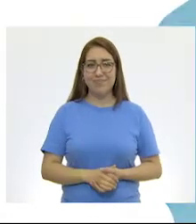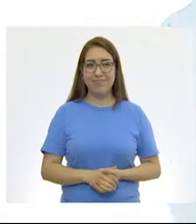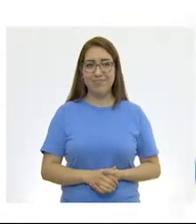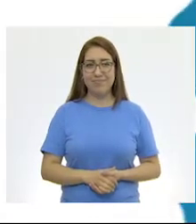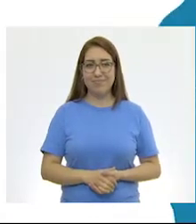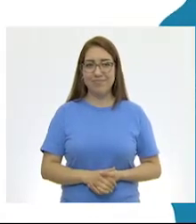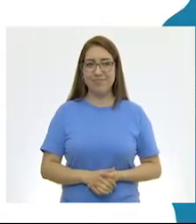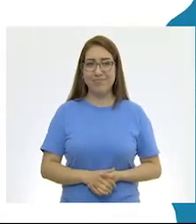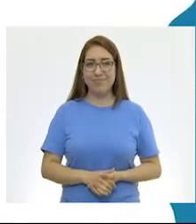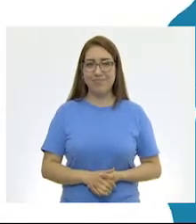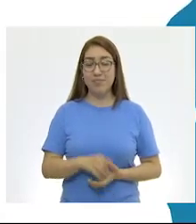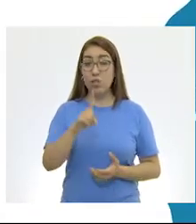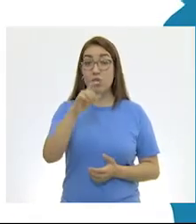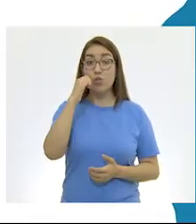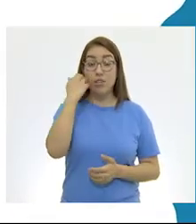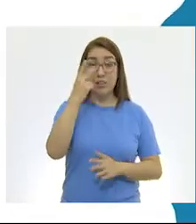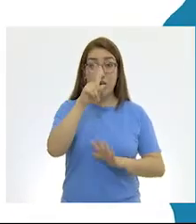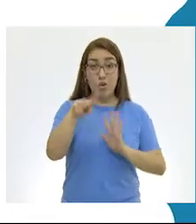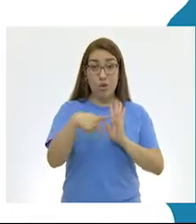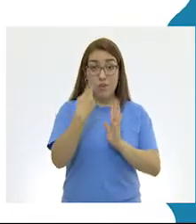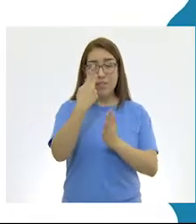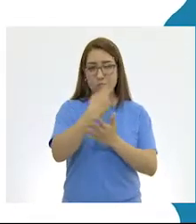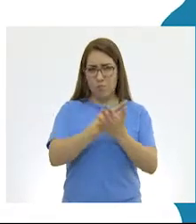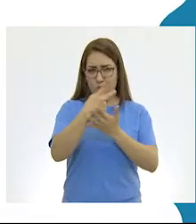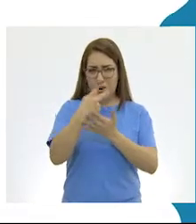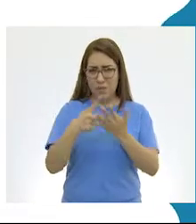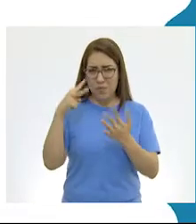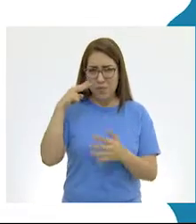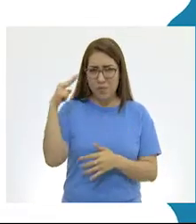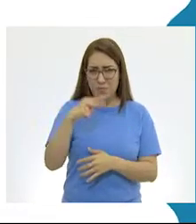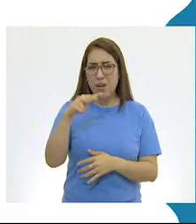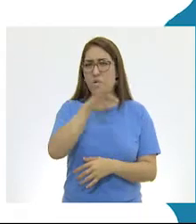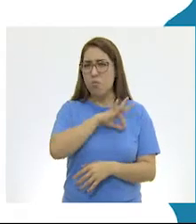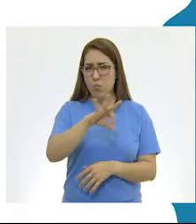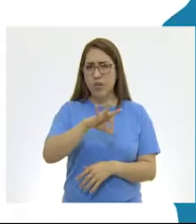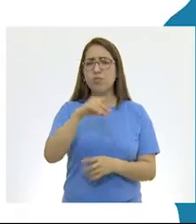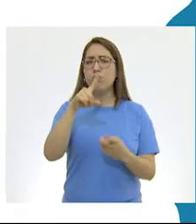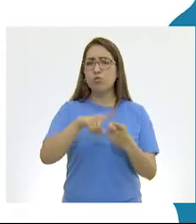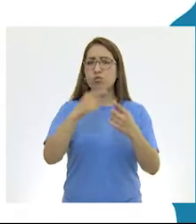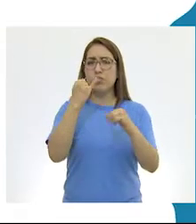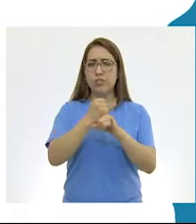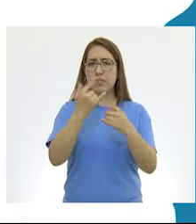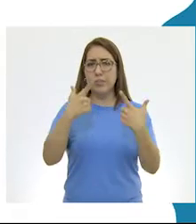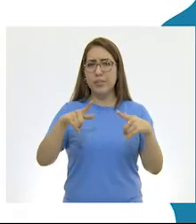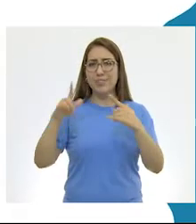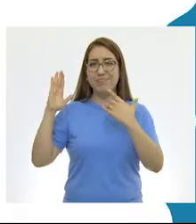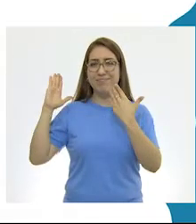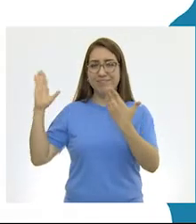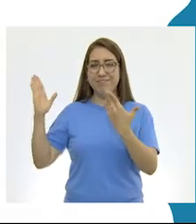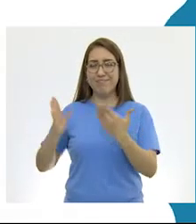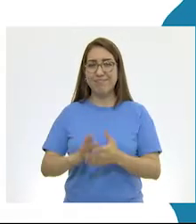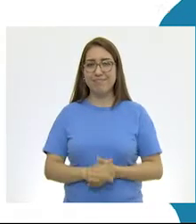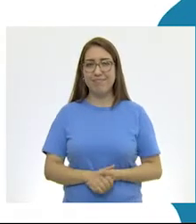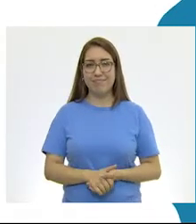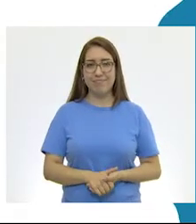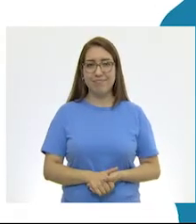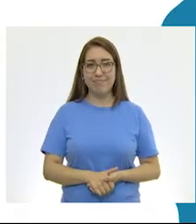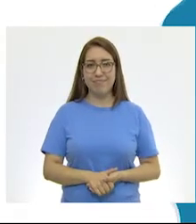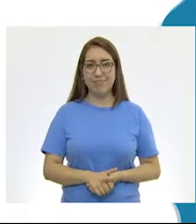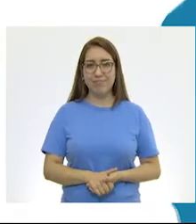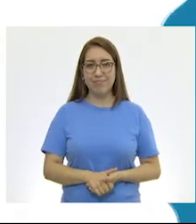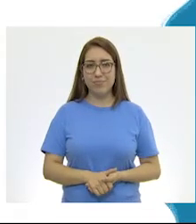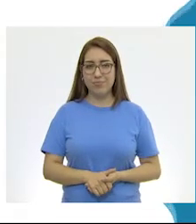conalitech.sep.gob.mx. Si quieres volver a ver los programas de Aprende en Casa, los puedes encontrar en la siguiente liga: